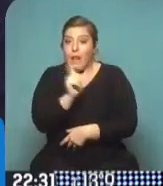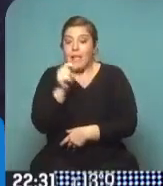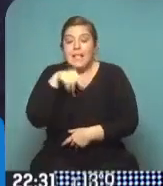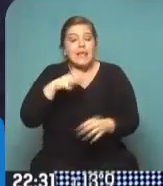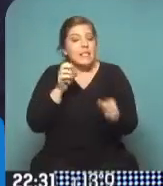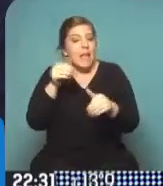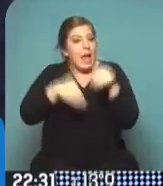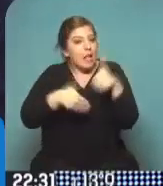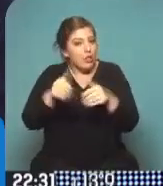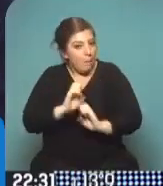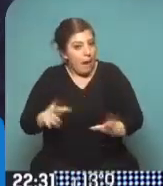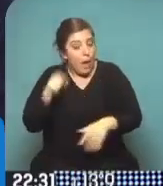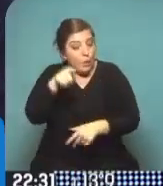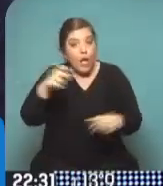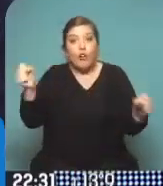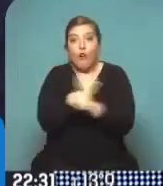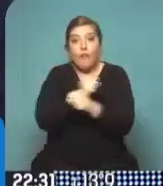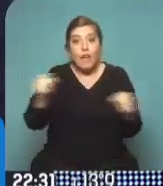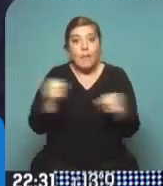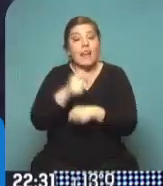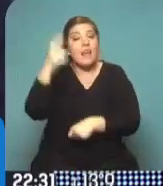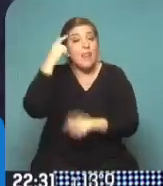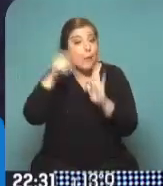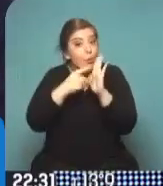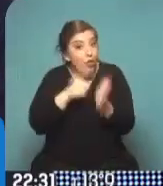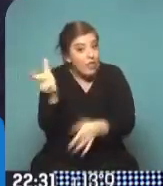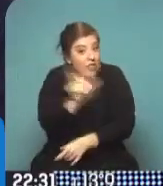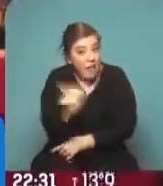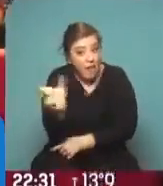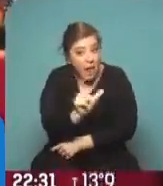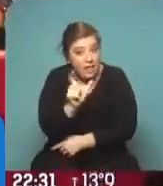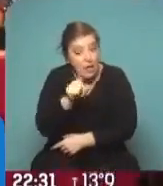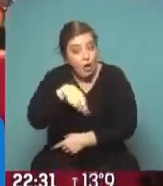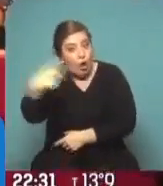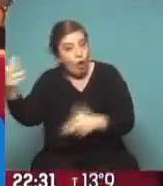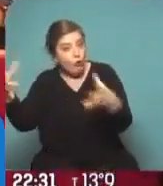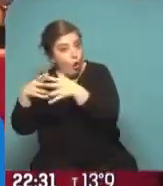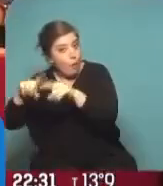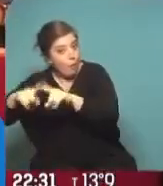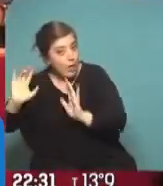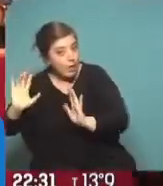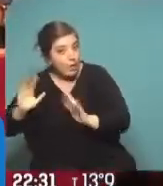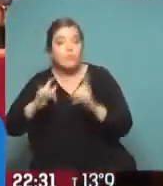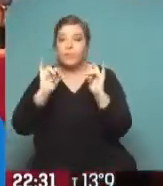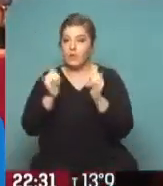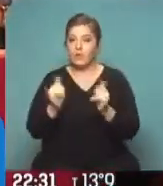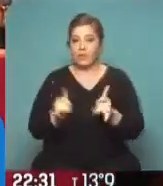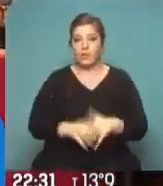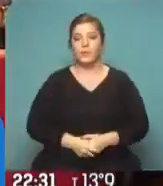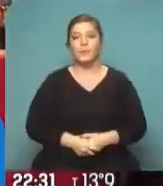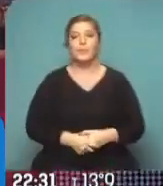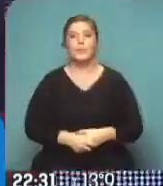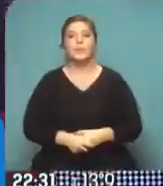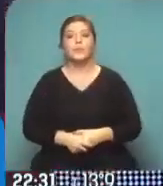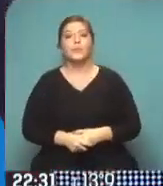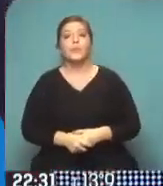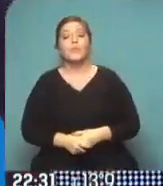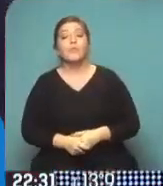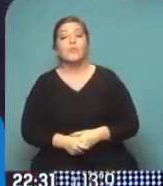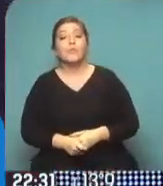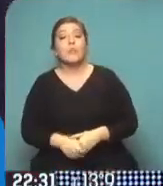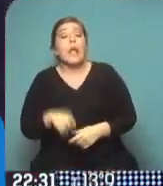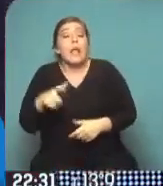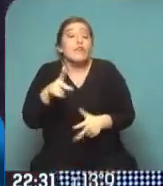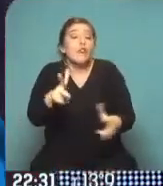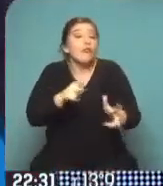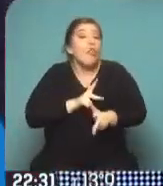diferencia. Usted está confirmando que tiene más de 10 puntos de diferencia con la otra fuerza política. Sí, sí, sí. Y en ese sentido...